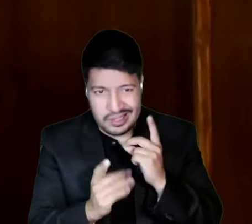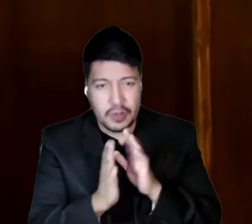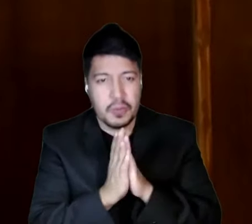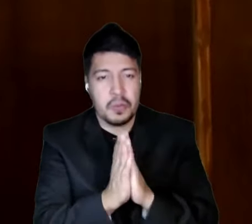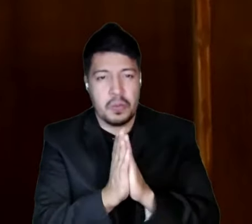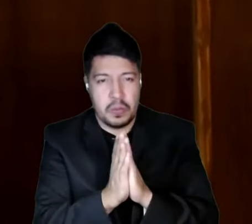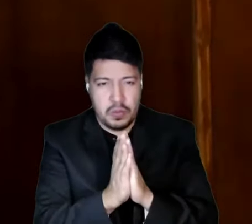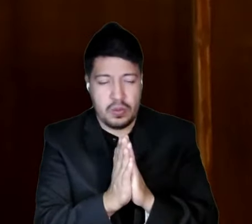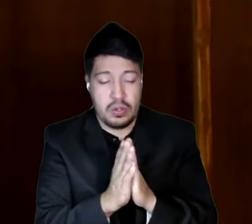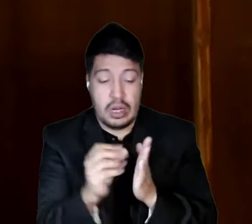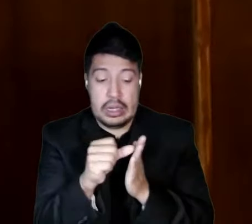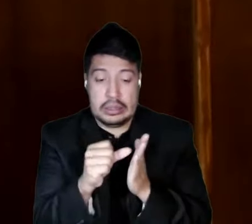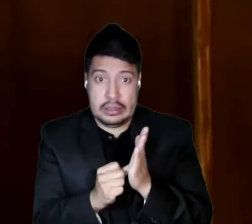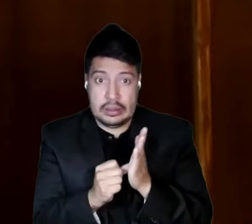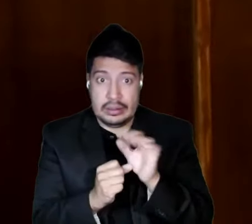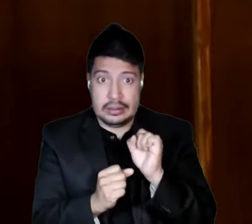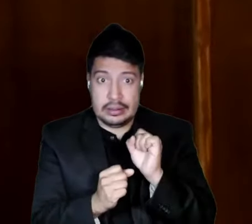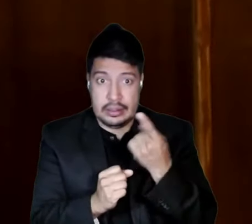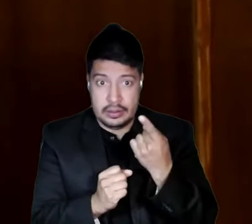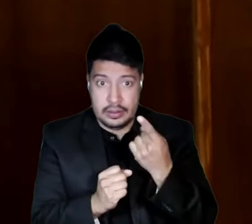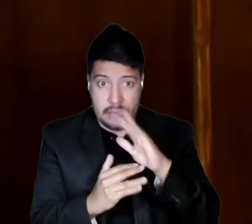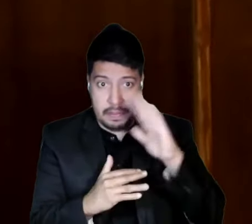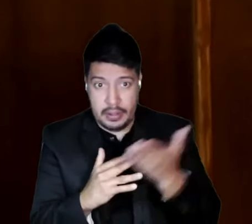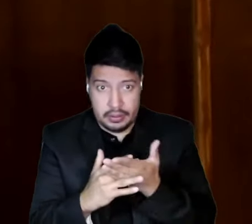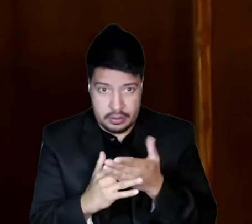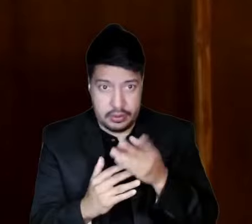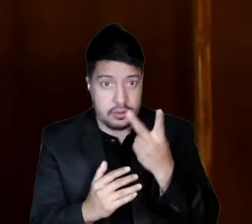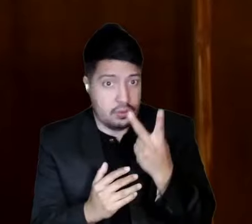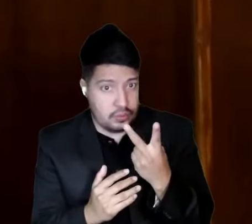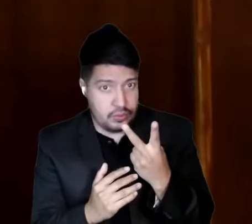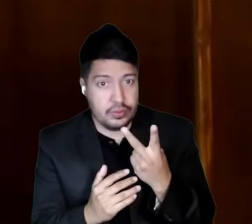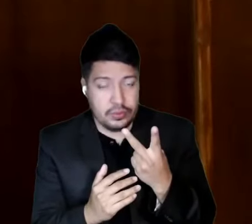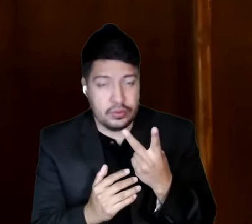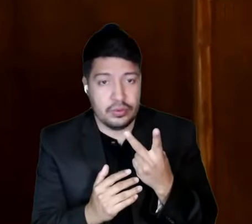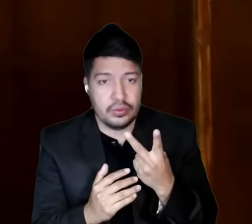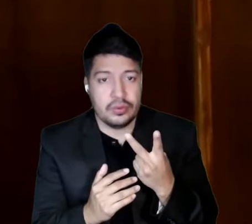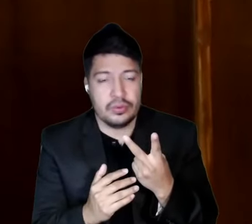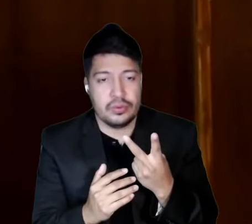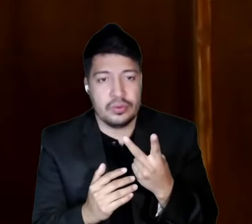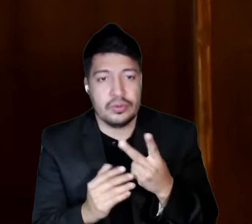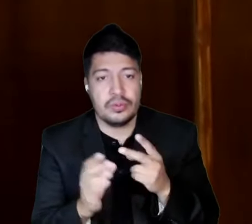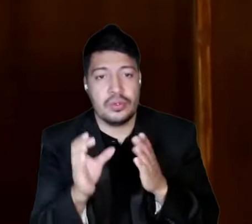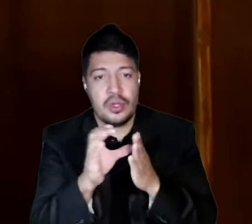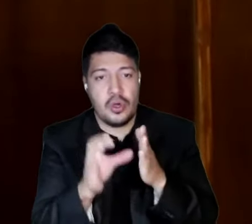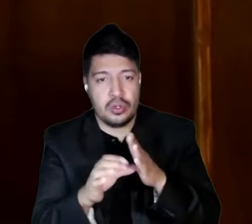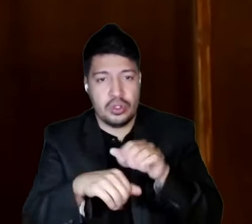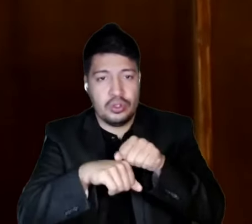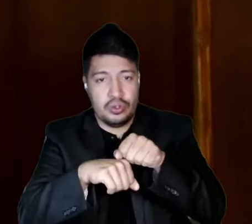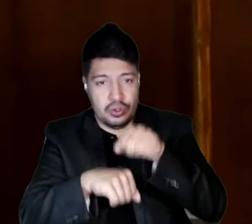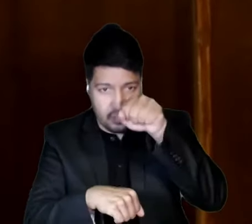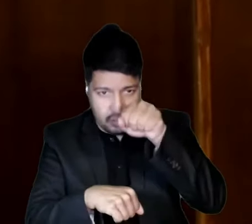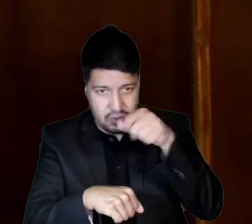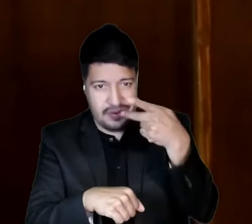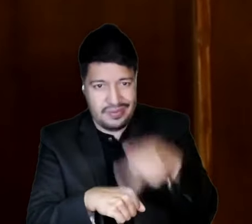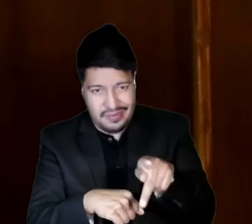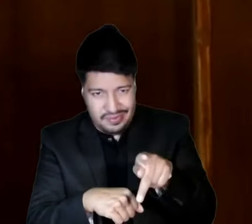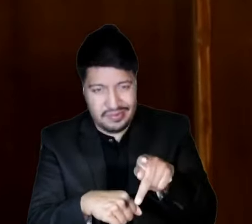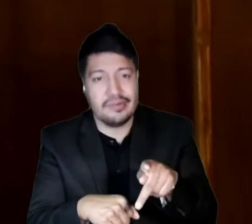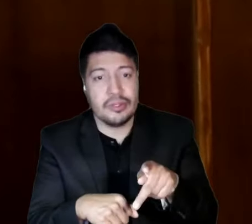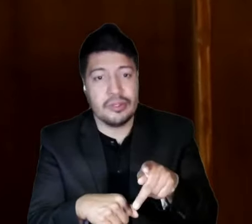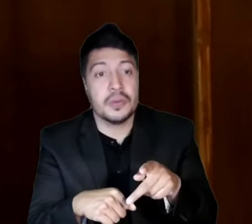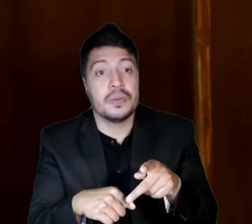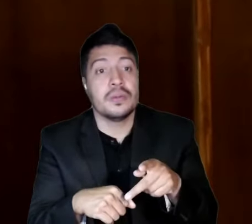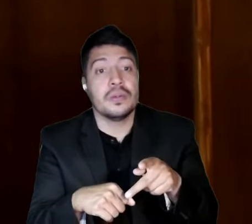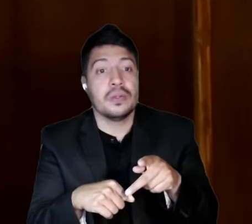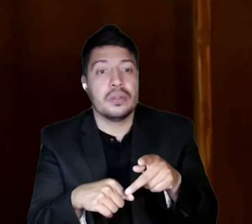artículo 61 fracción 2 de la constitución política del Estado libre y soberano de México en este contexto